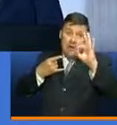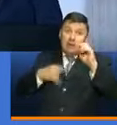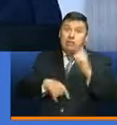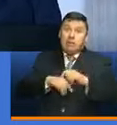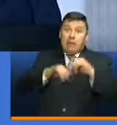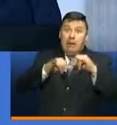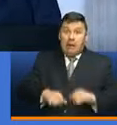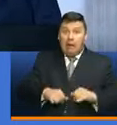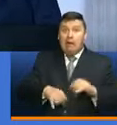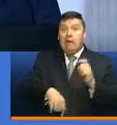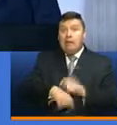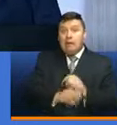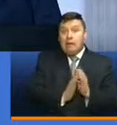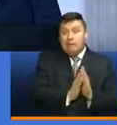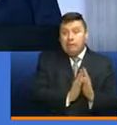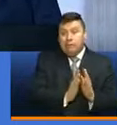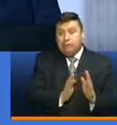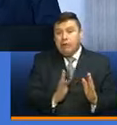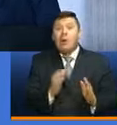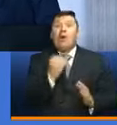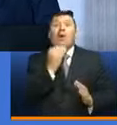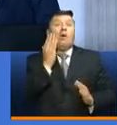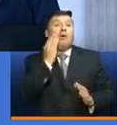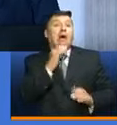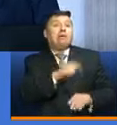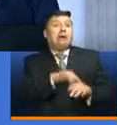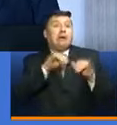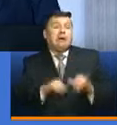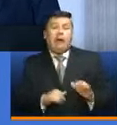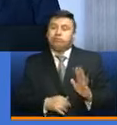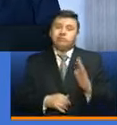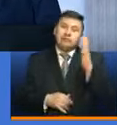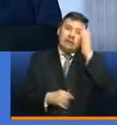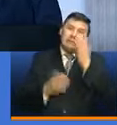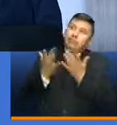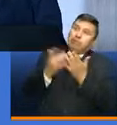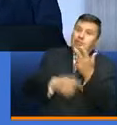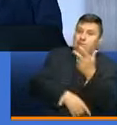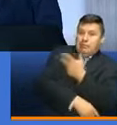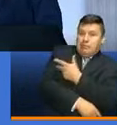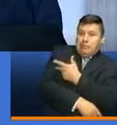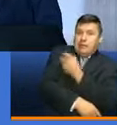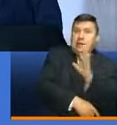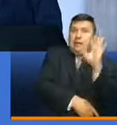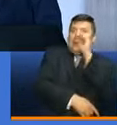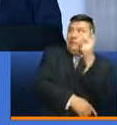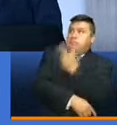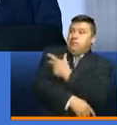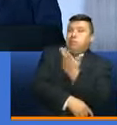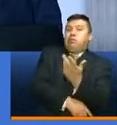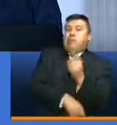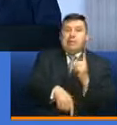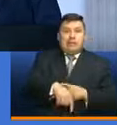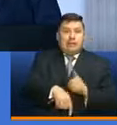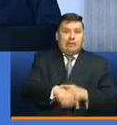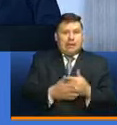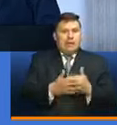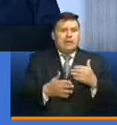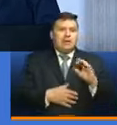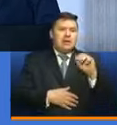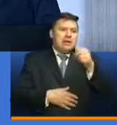tiempo considerable, no sabemos cuánto tiempo. Sabemos que la vacuna para este virus va a estar en el mercado no antes